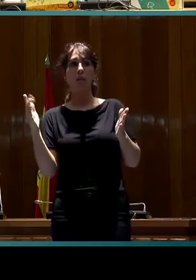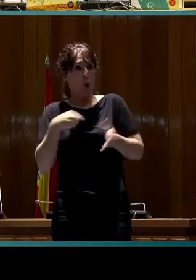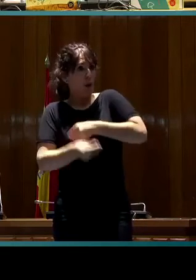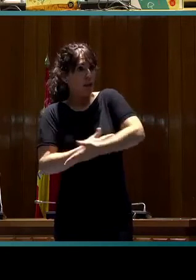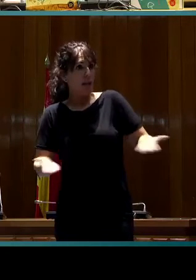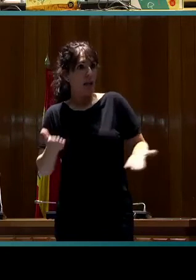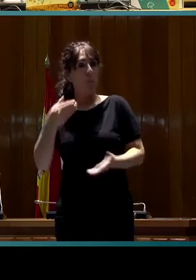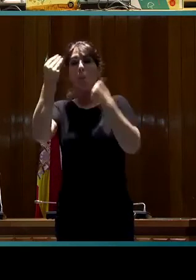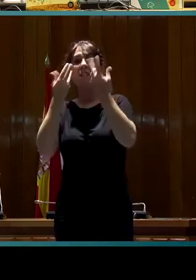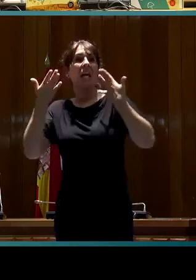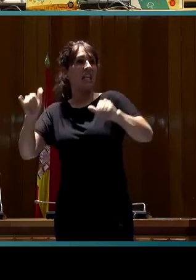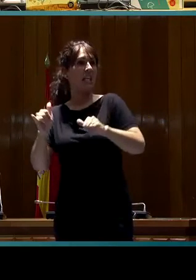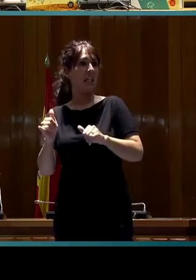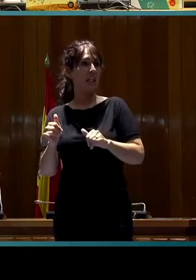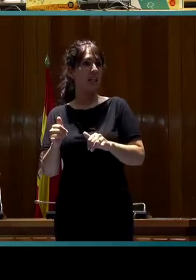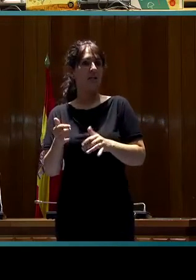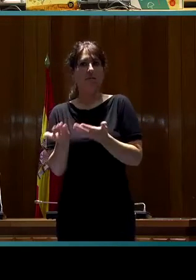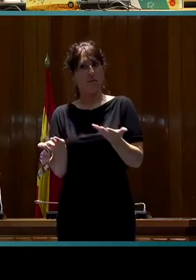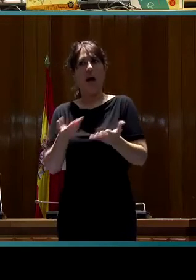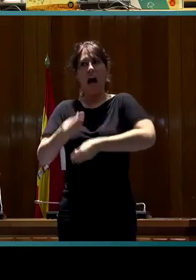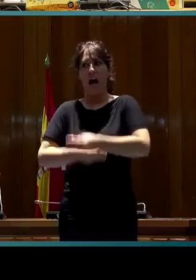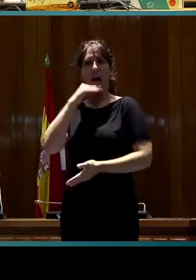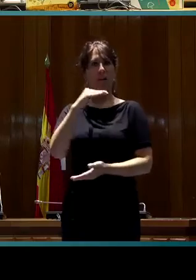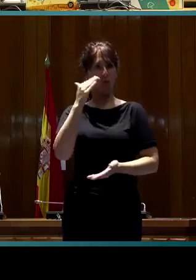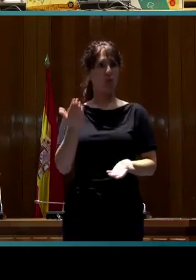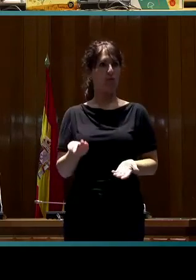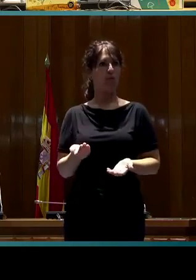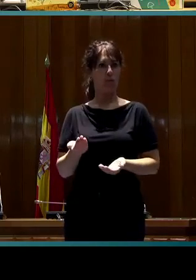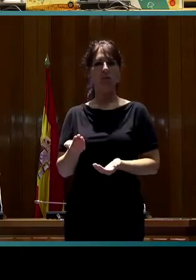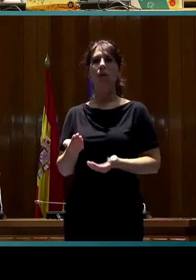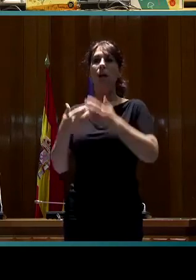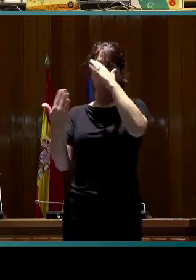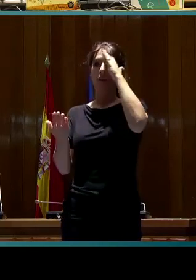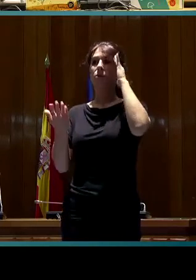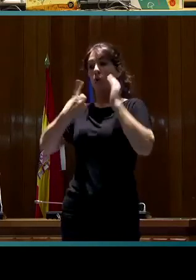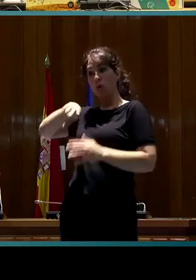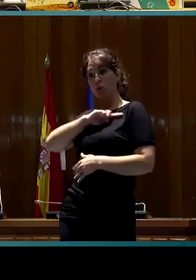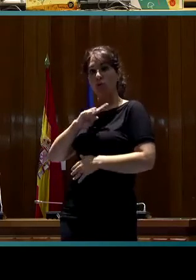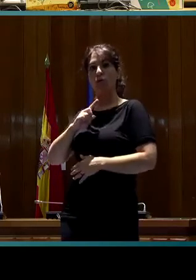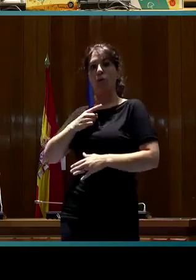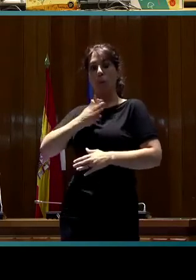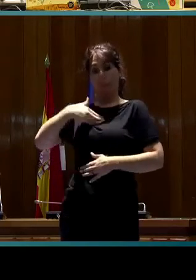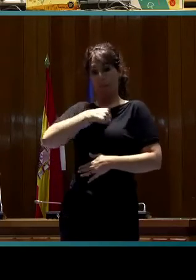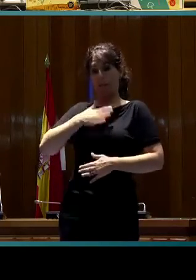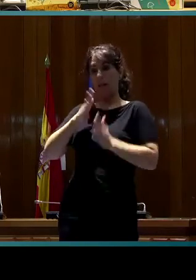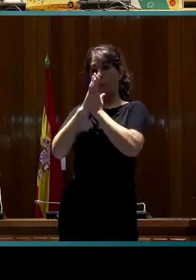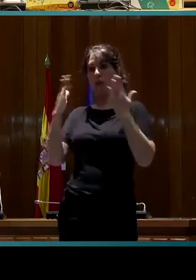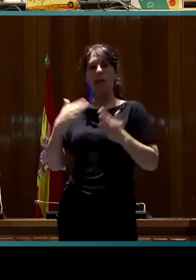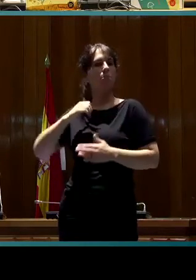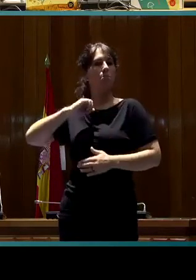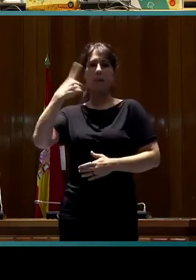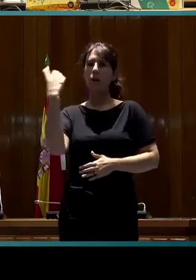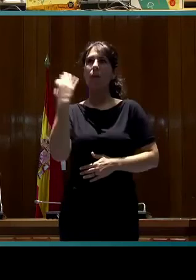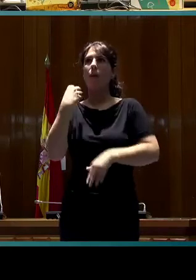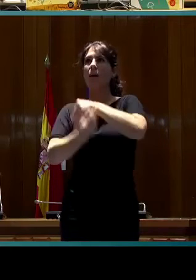llega a plantear. Yo no digo que no se hace a propósito, pero ¿qué es lo que sucede? Entonces, como bibliotecas, ¿qué es lo que deberíamos hacer? Pues en un principio,